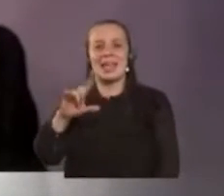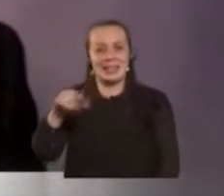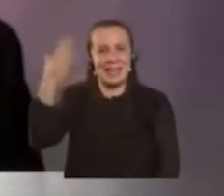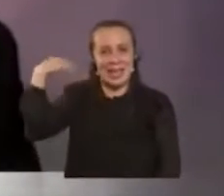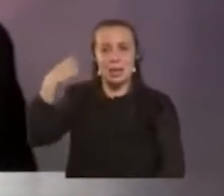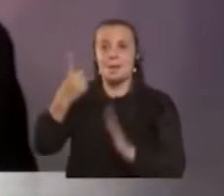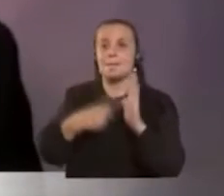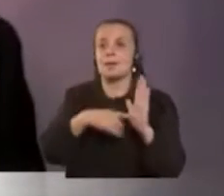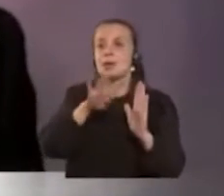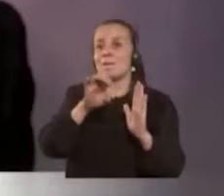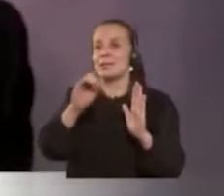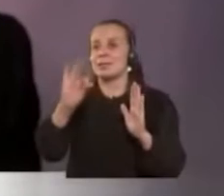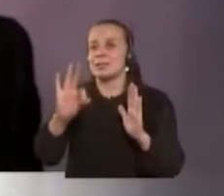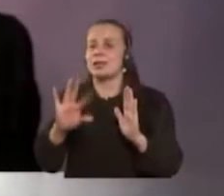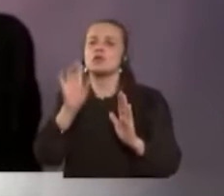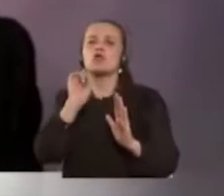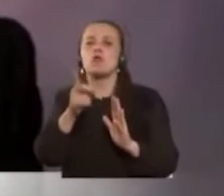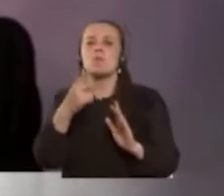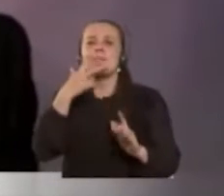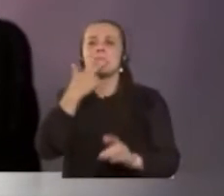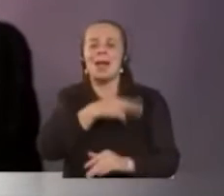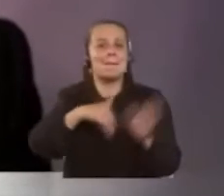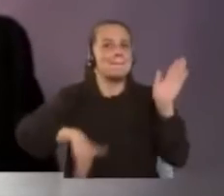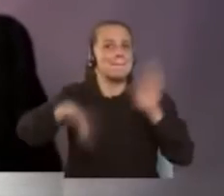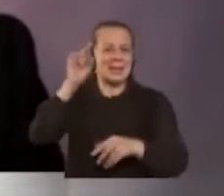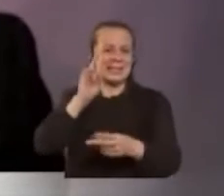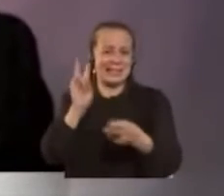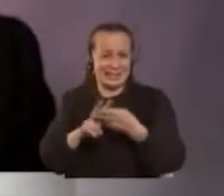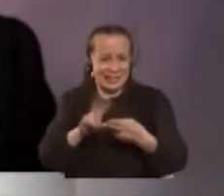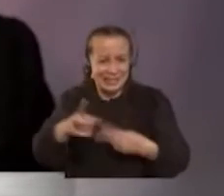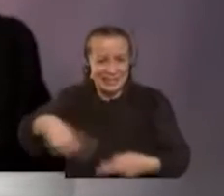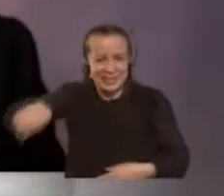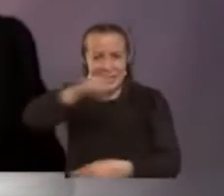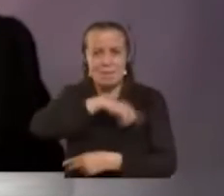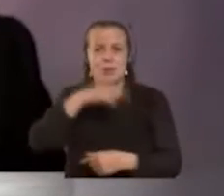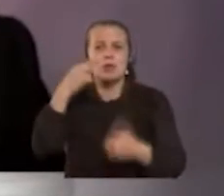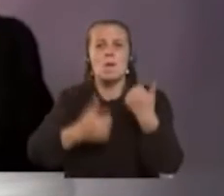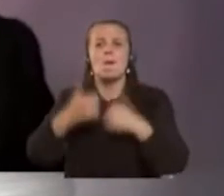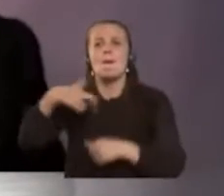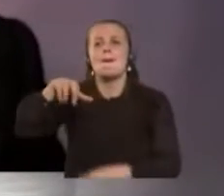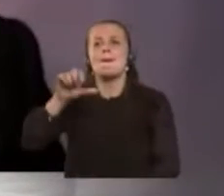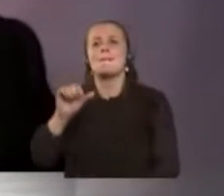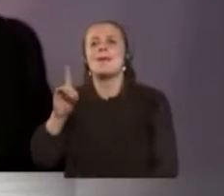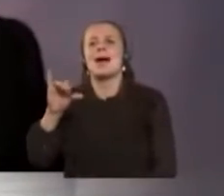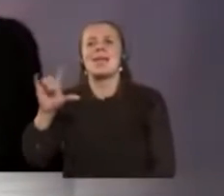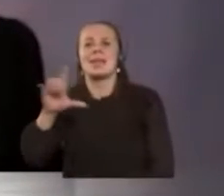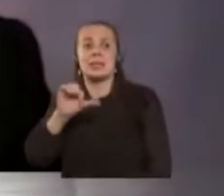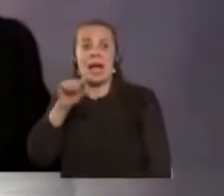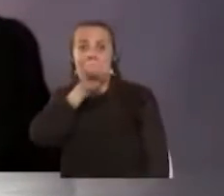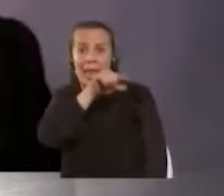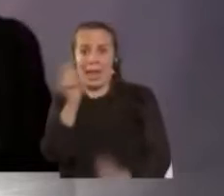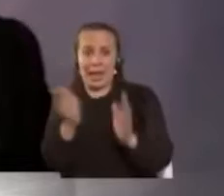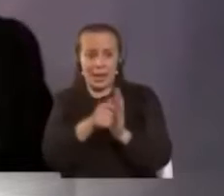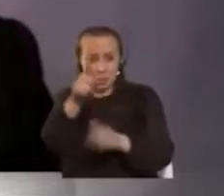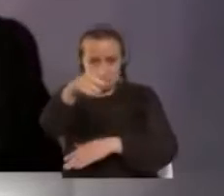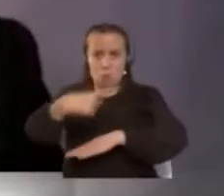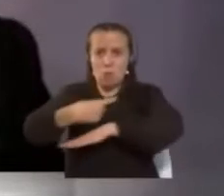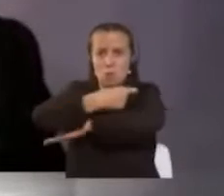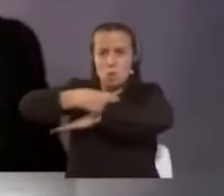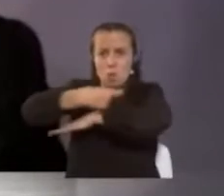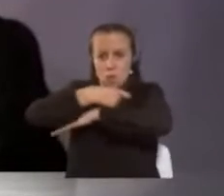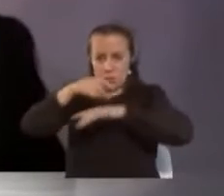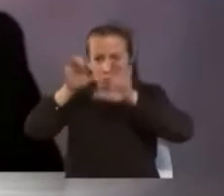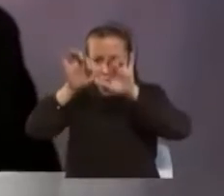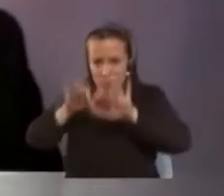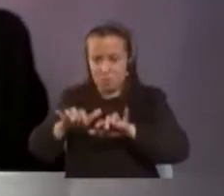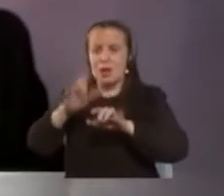en 1903 mediante el famoso fraude conocido como el registro de Padilla. El registro de Padilla, pongan en Google el registro de